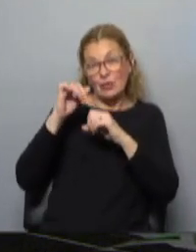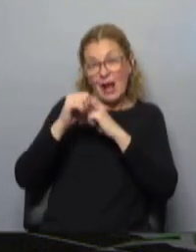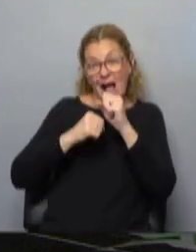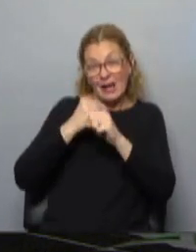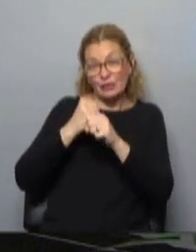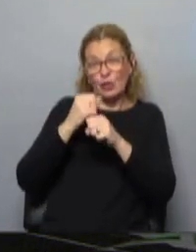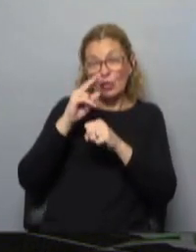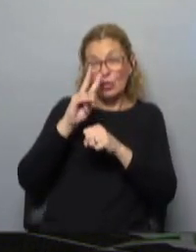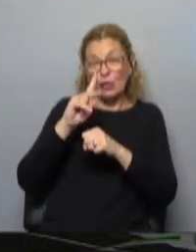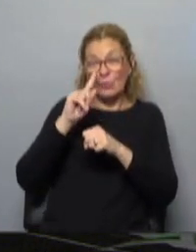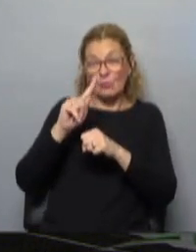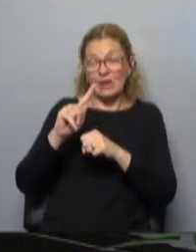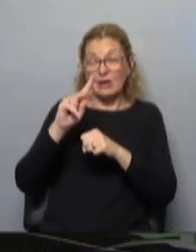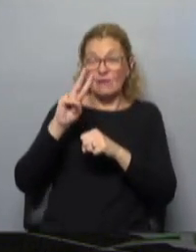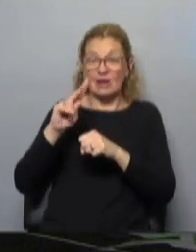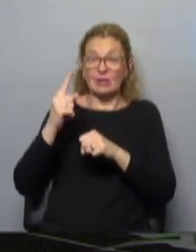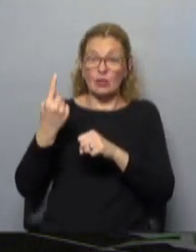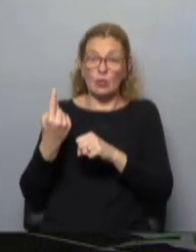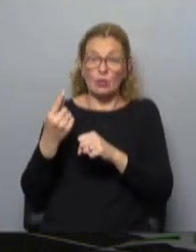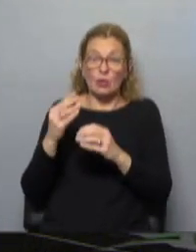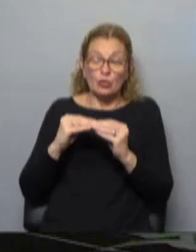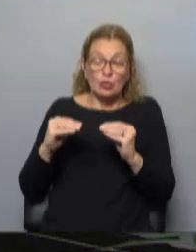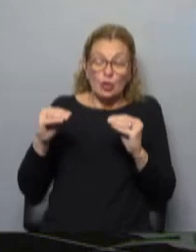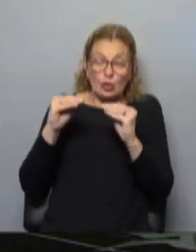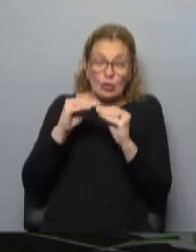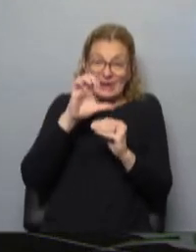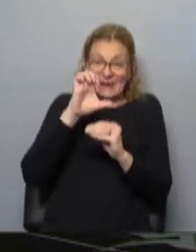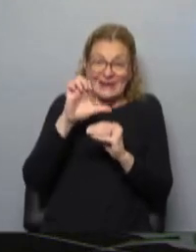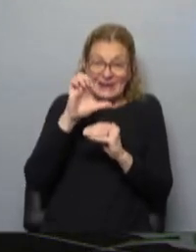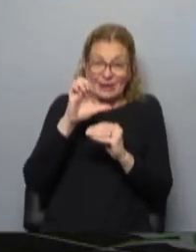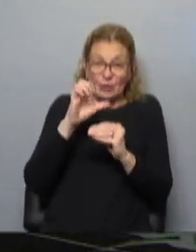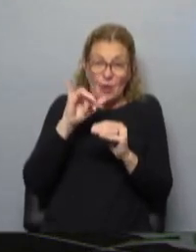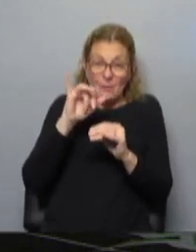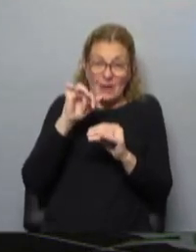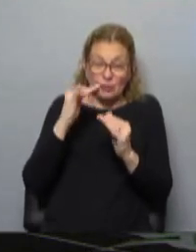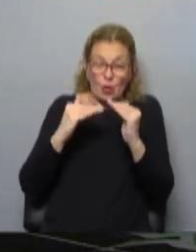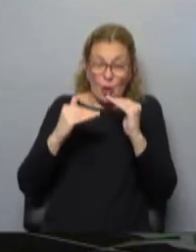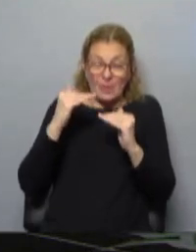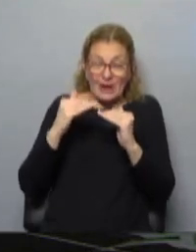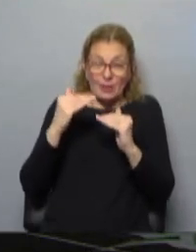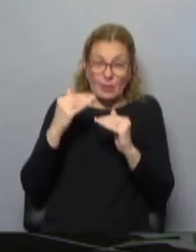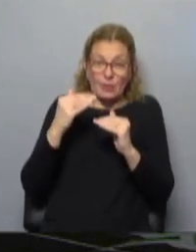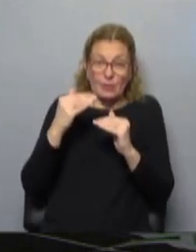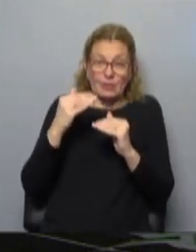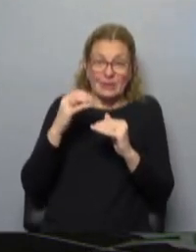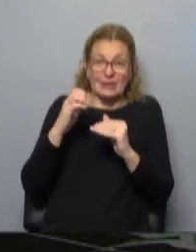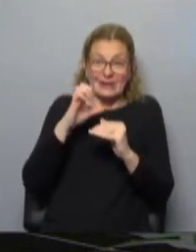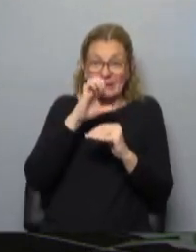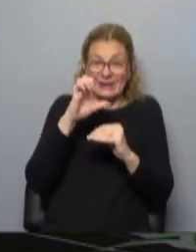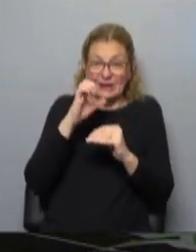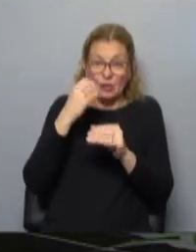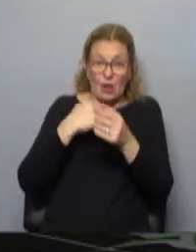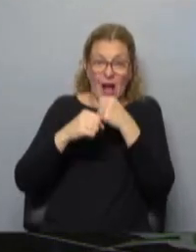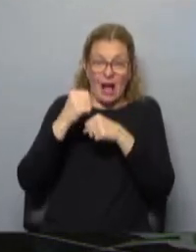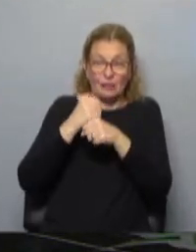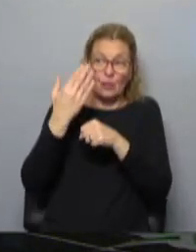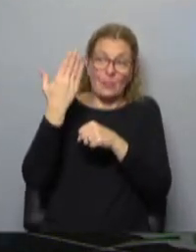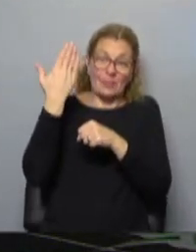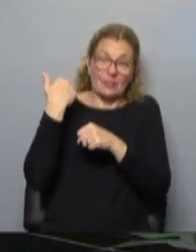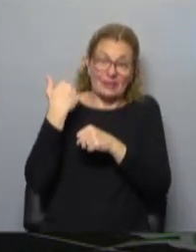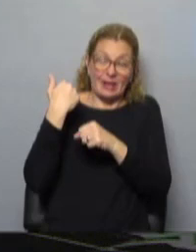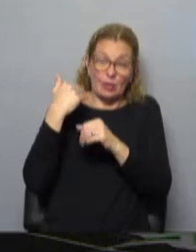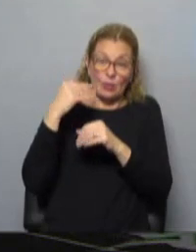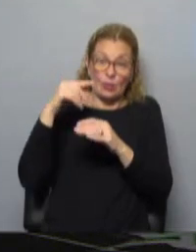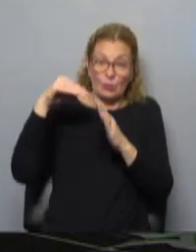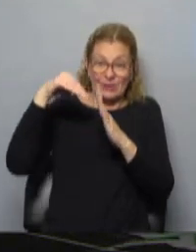acumulados sea todo lo que se ha acumulado entre enero y mayo y lo comparamos contra lo acumulado entre enero y mayo de 2021 tenemos